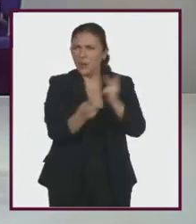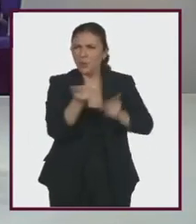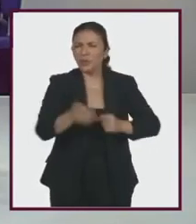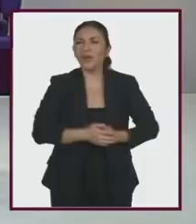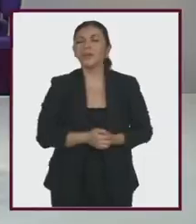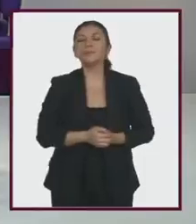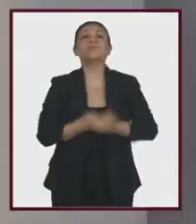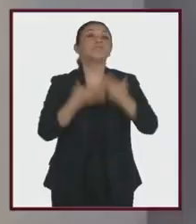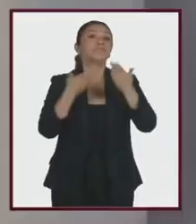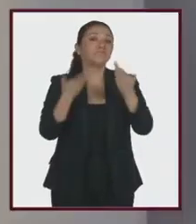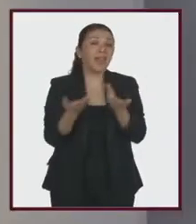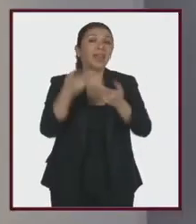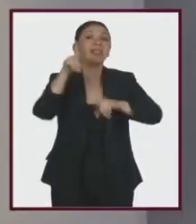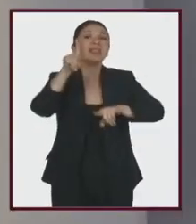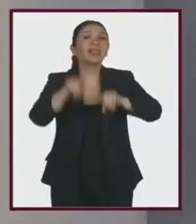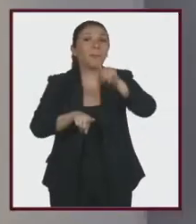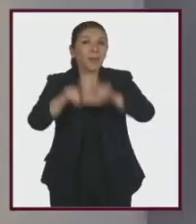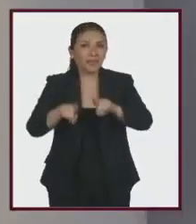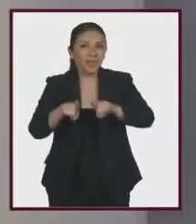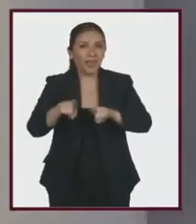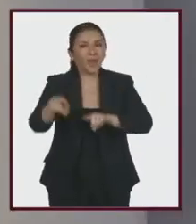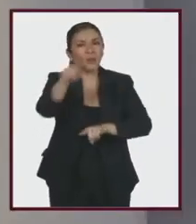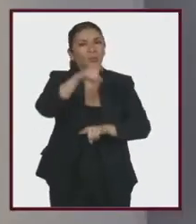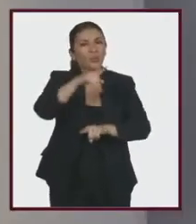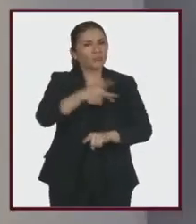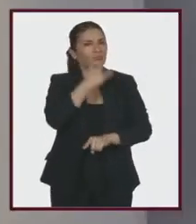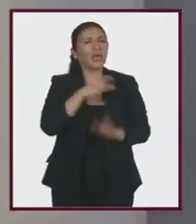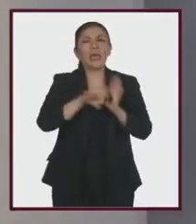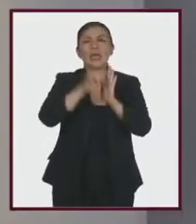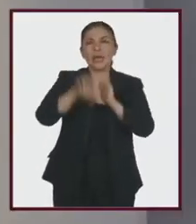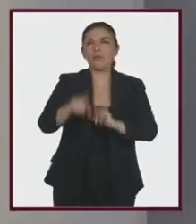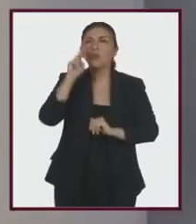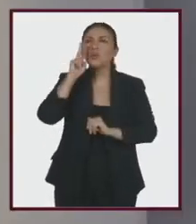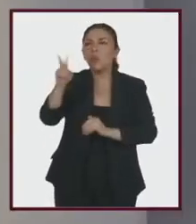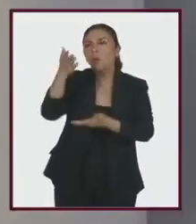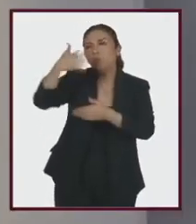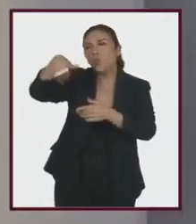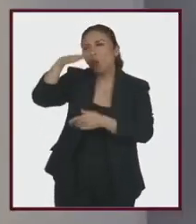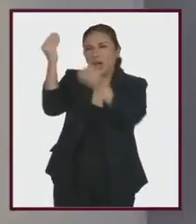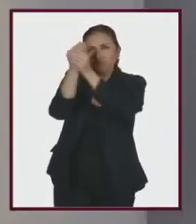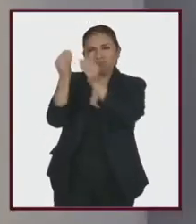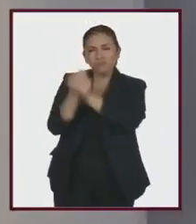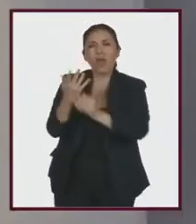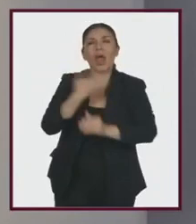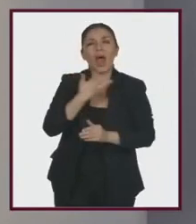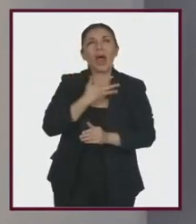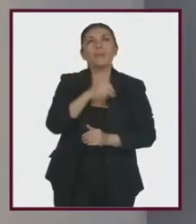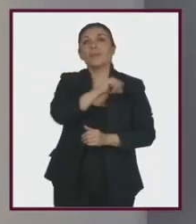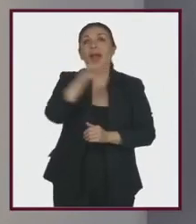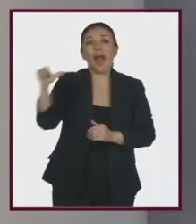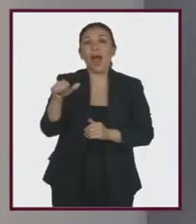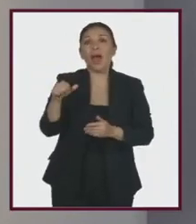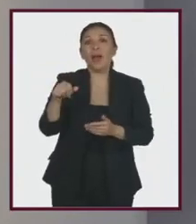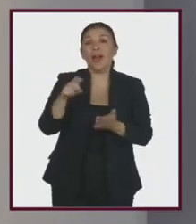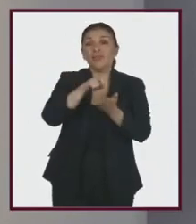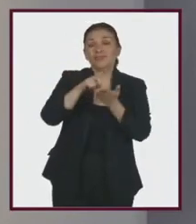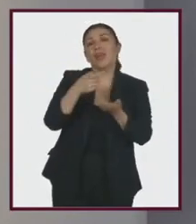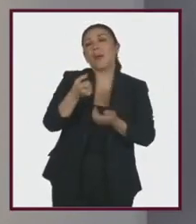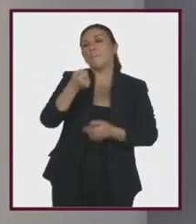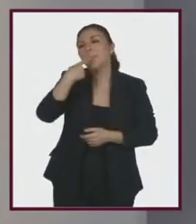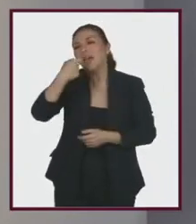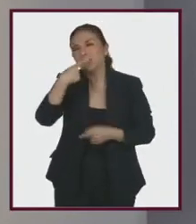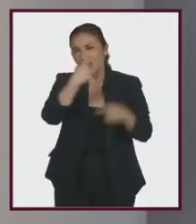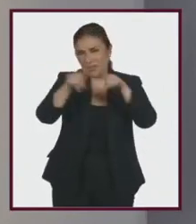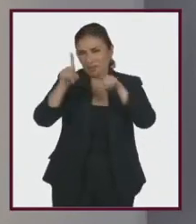Bueno, va a depender de cómo se identifique. Si buscamos en algunas clasificaciones, pues todo aquello, sustancias psicoactivas pueden ser, pero